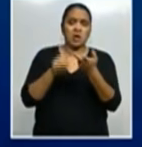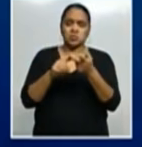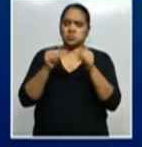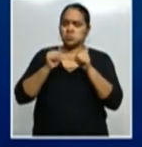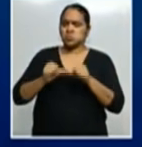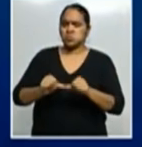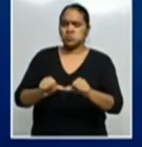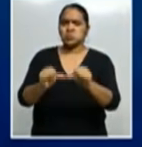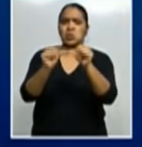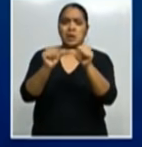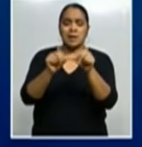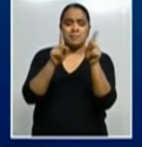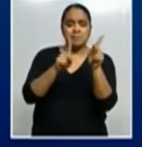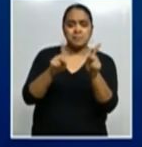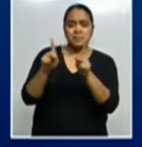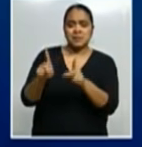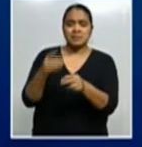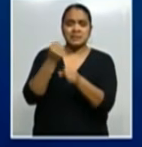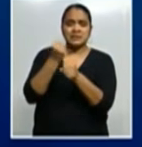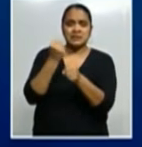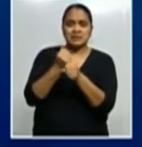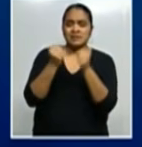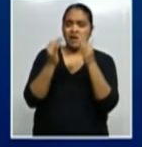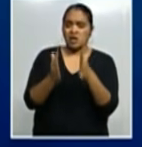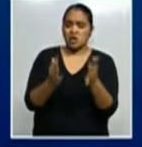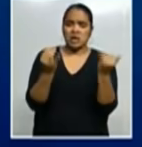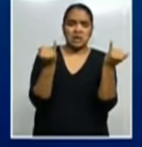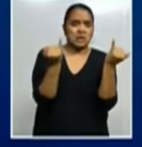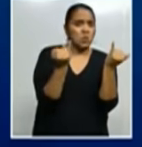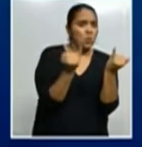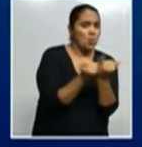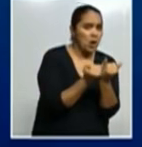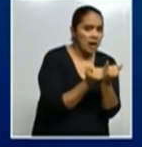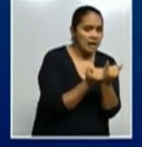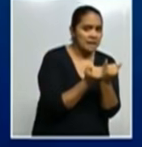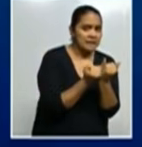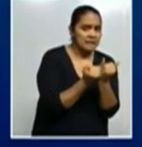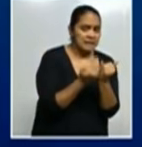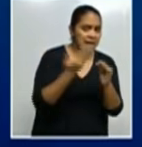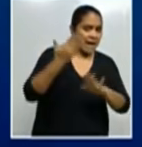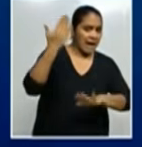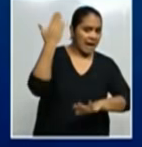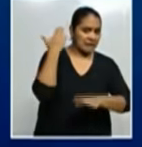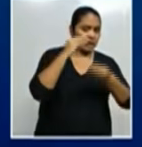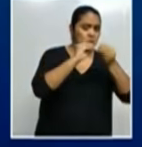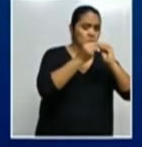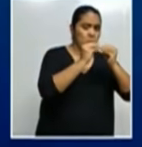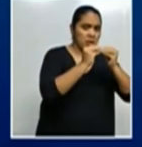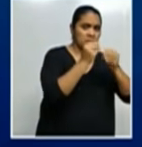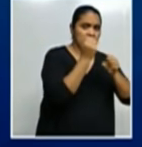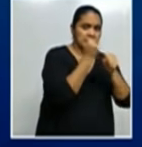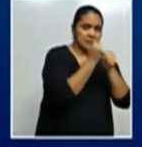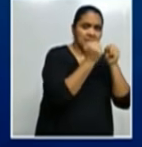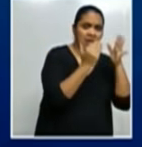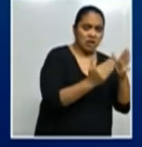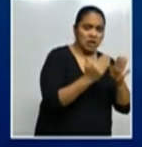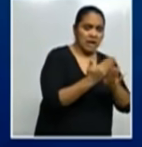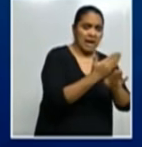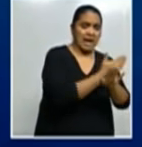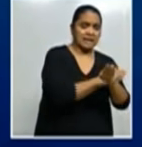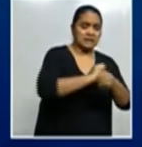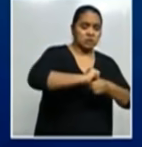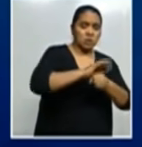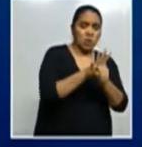número de empleos que tenían hasta antes de la pandemia. Esto nos puede dejar hasta 463 millones